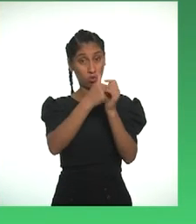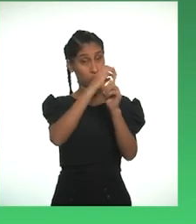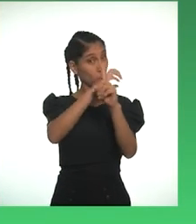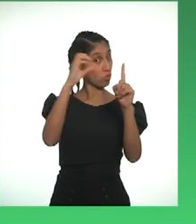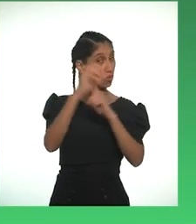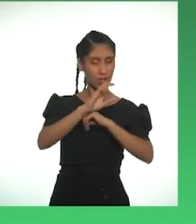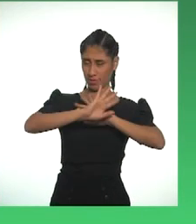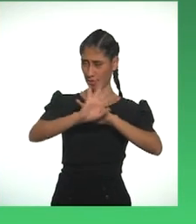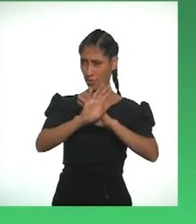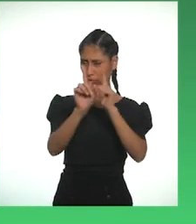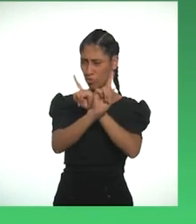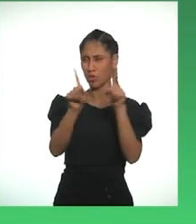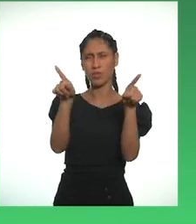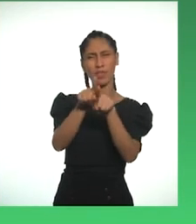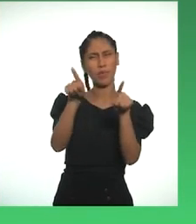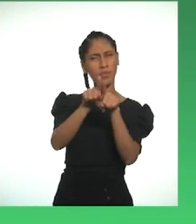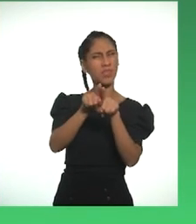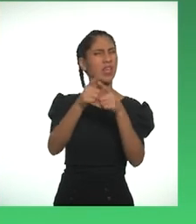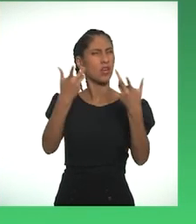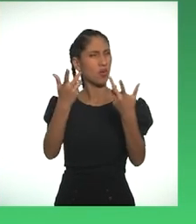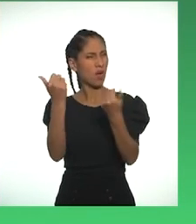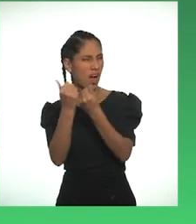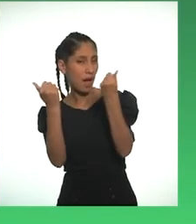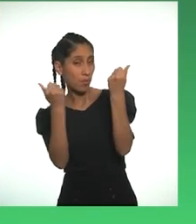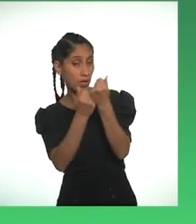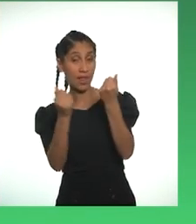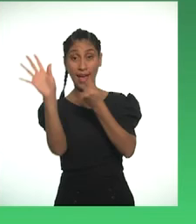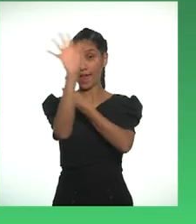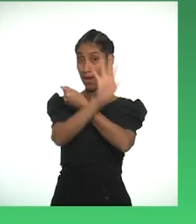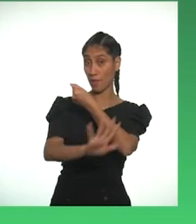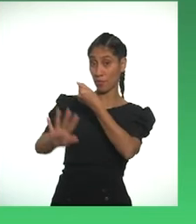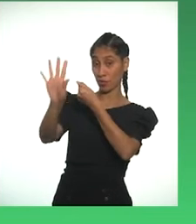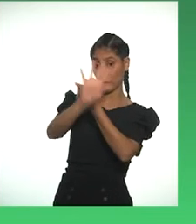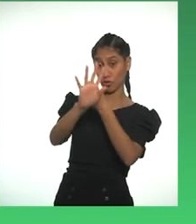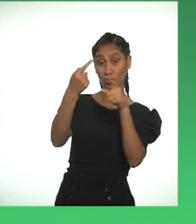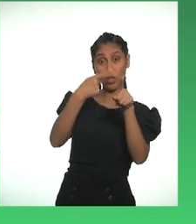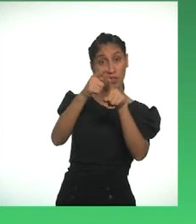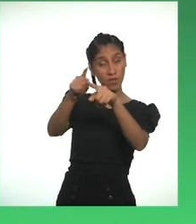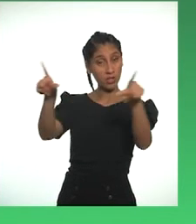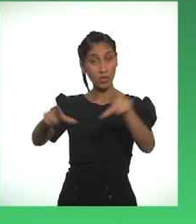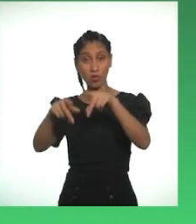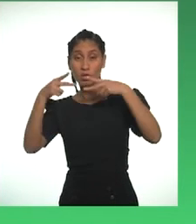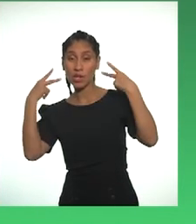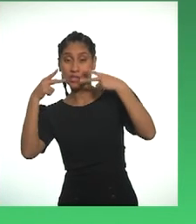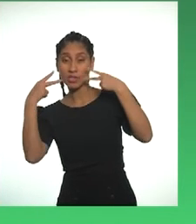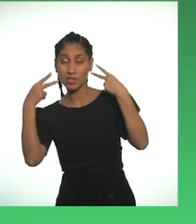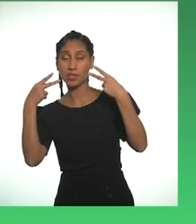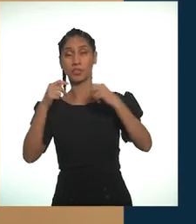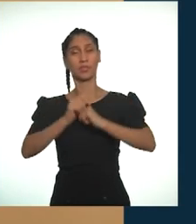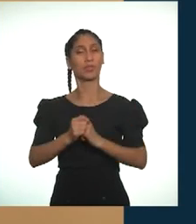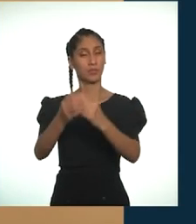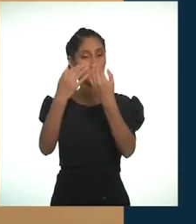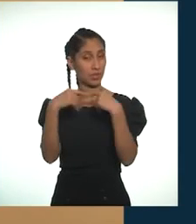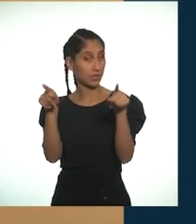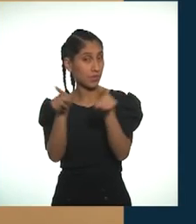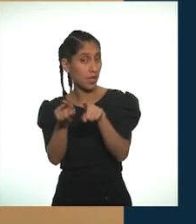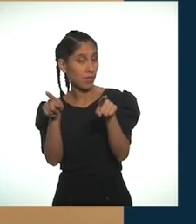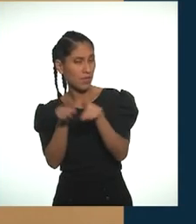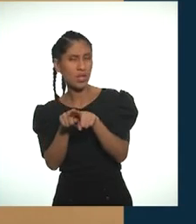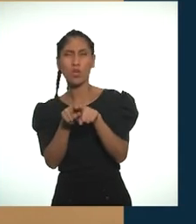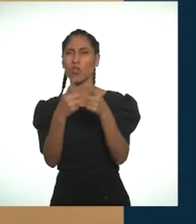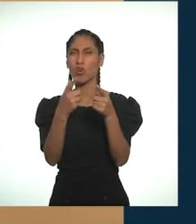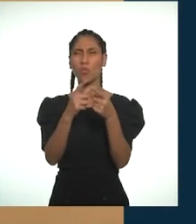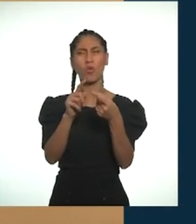culturales, también han contribuido a la protección de la Amazonía y el ambiente.